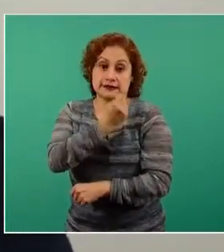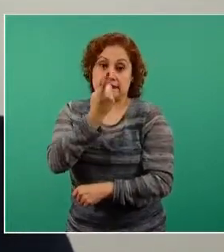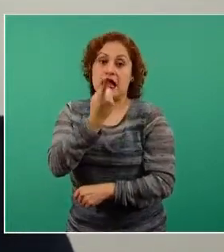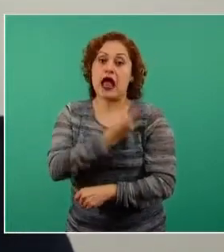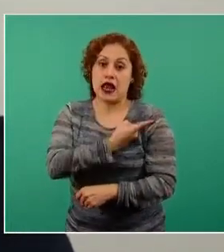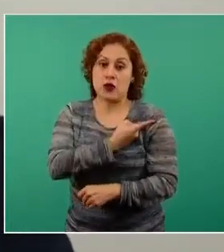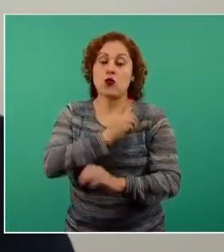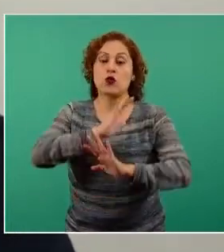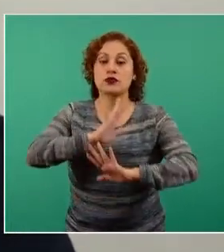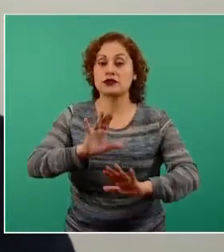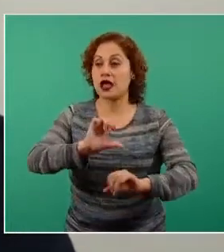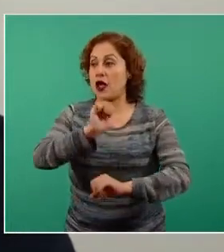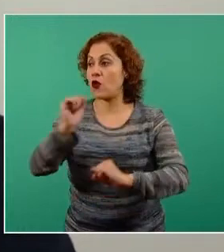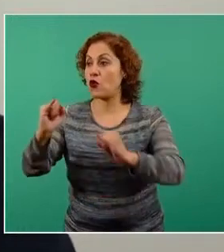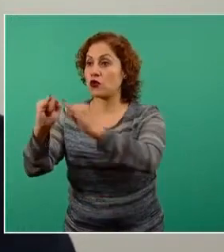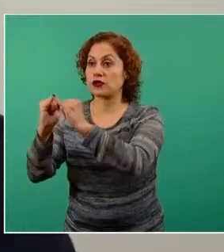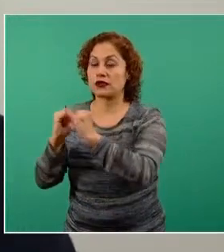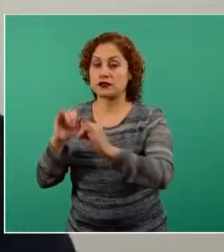más de